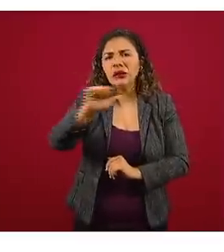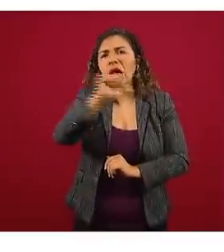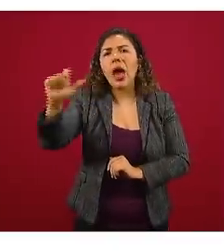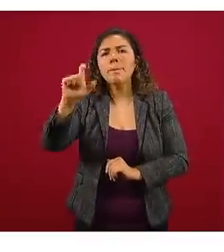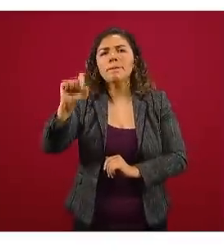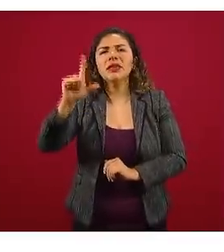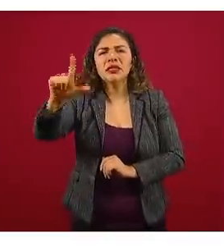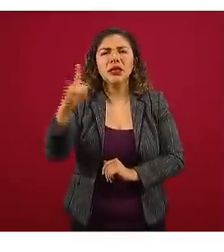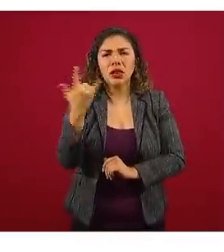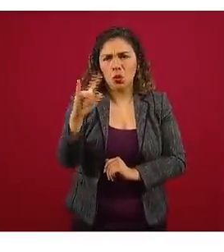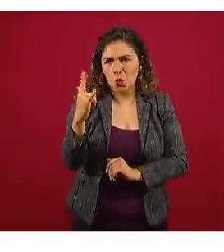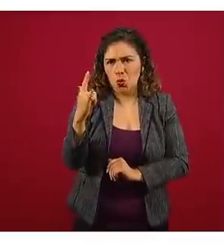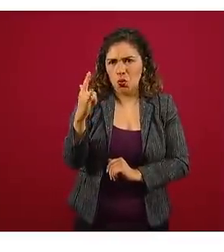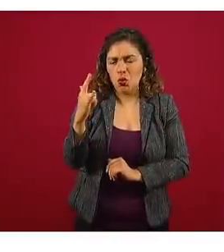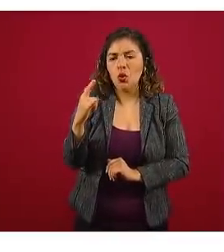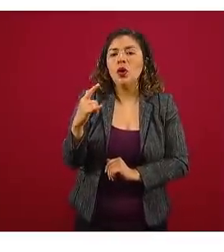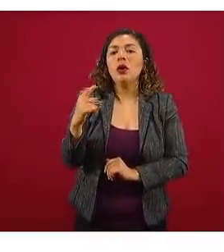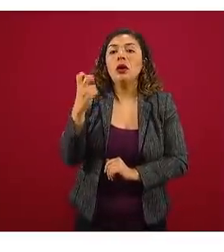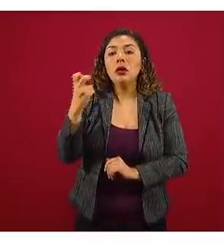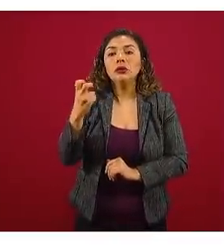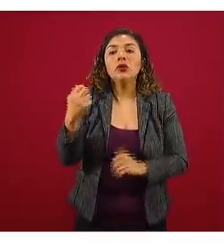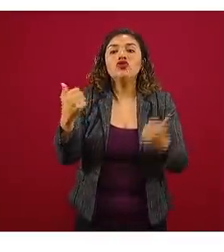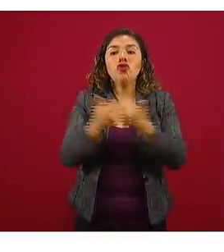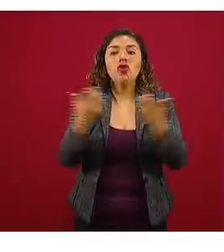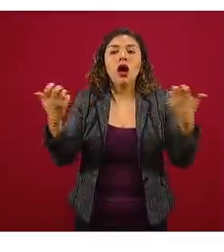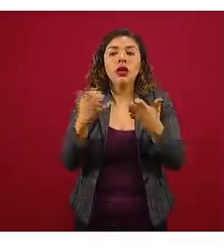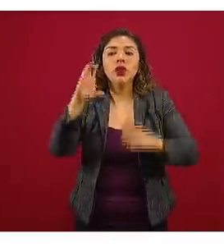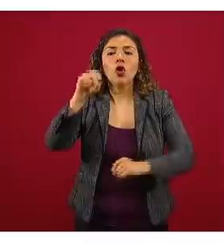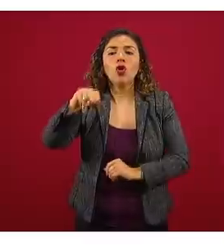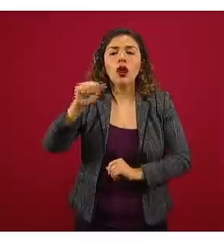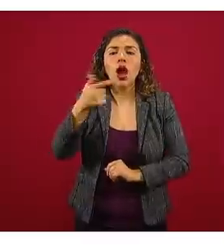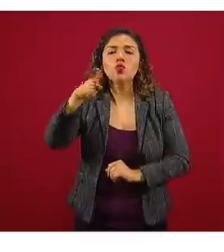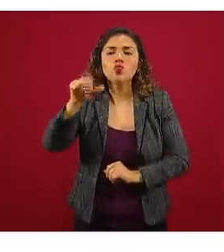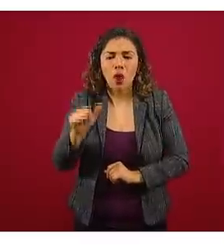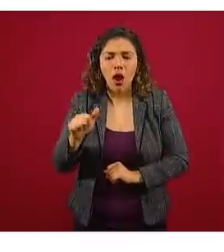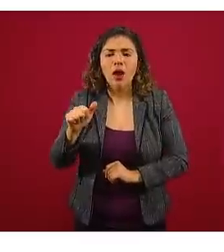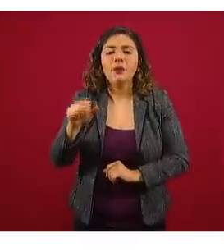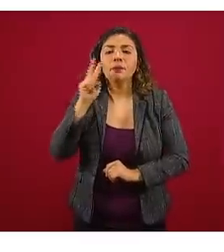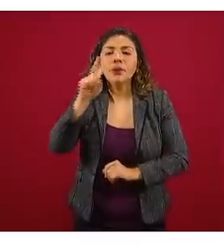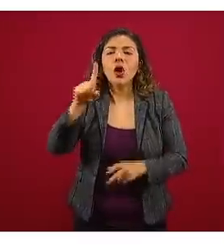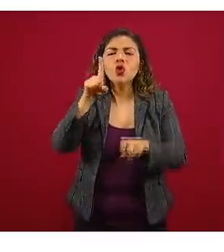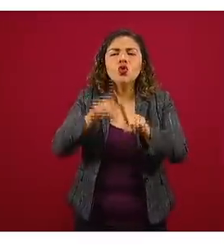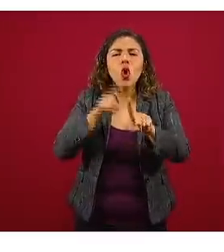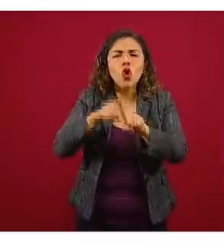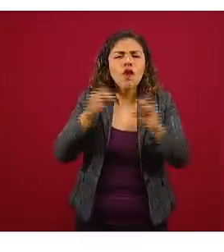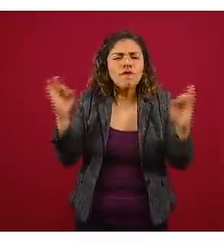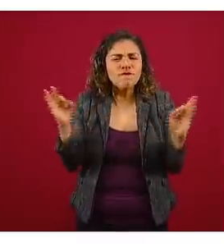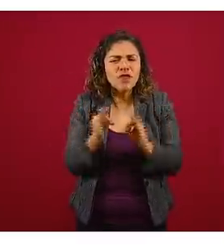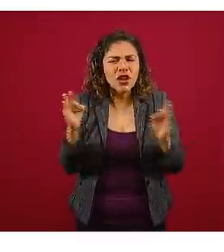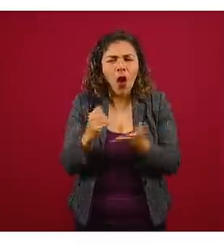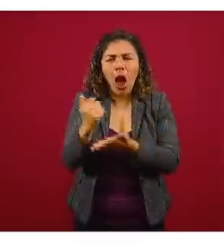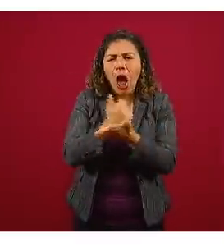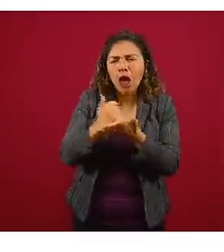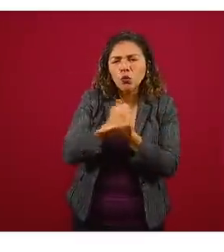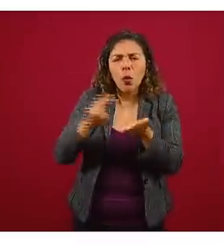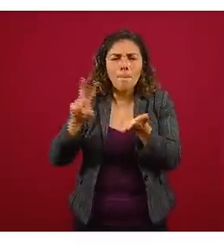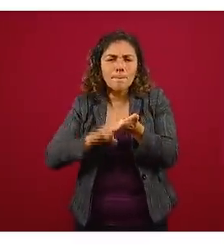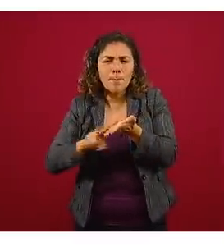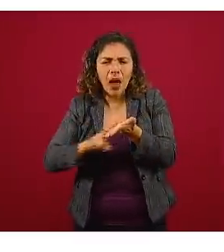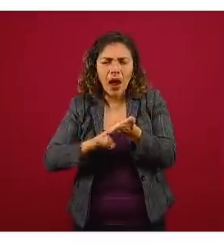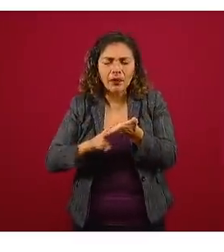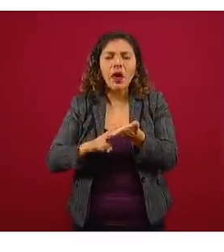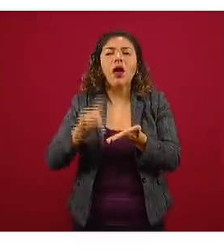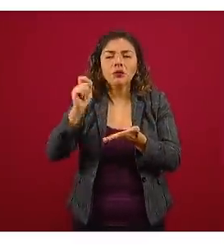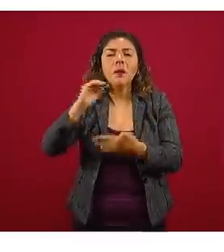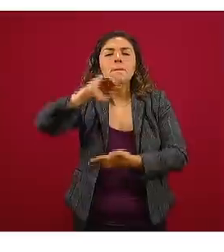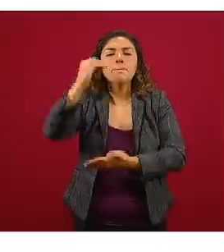de julio que lo genera la conagua y el servicio metereológico nacional en los colores fríos los azules y verdes la